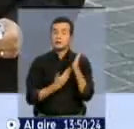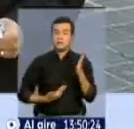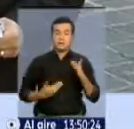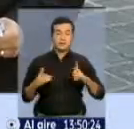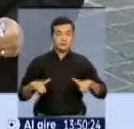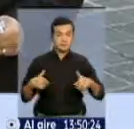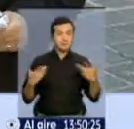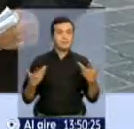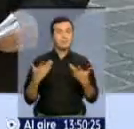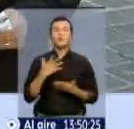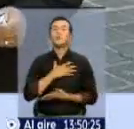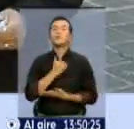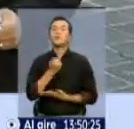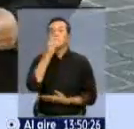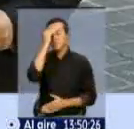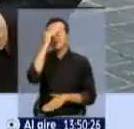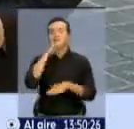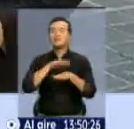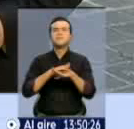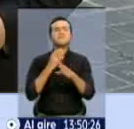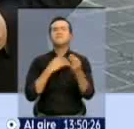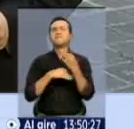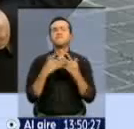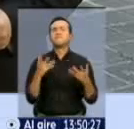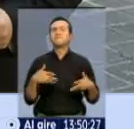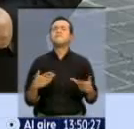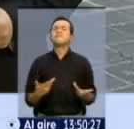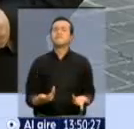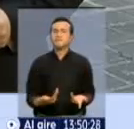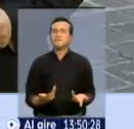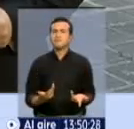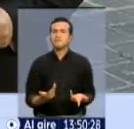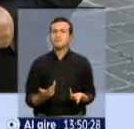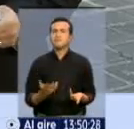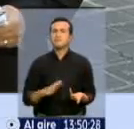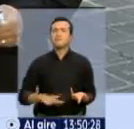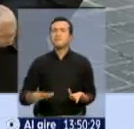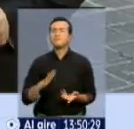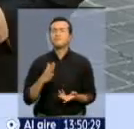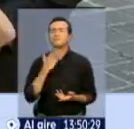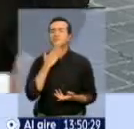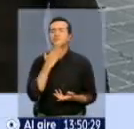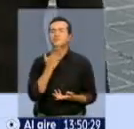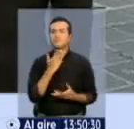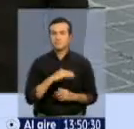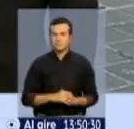Moreno. ¿Qué tal, Javier? Muy buenas tardes. ¿Qué novedades nos tienes desde este punto de la capital?